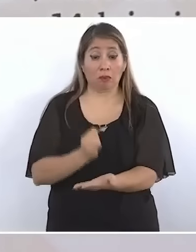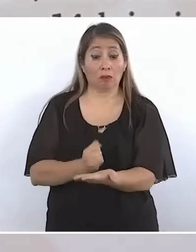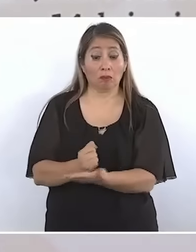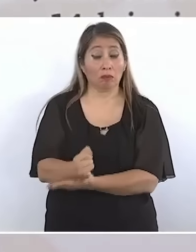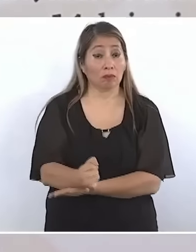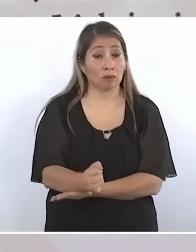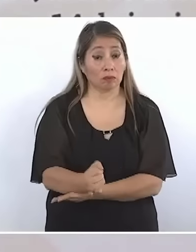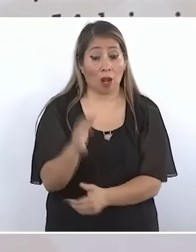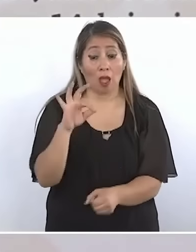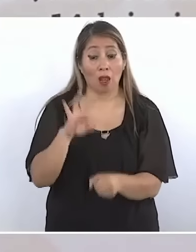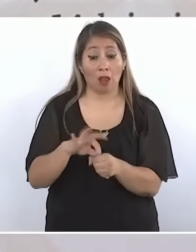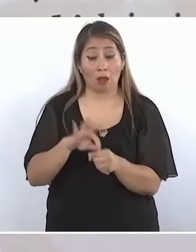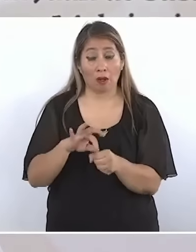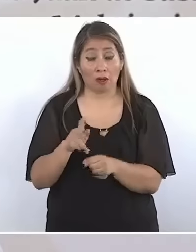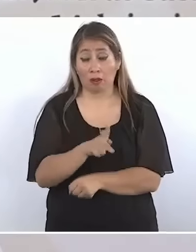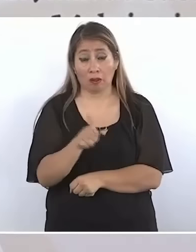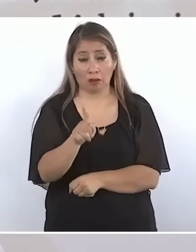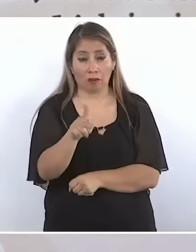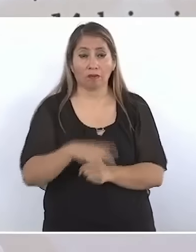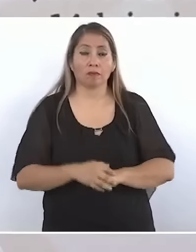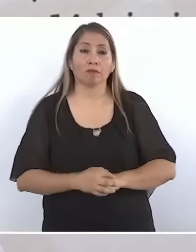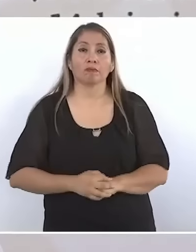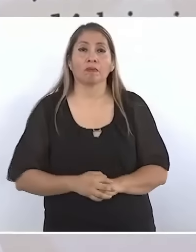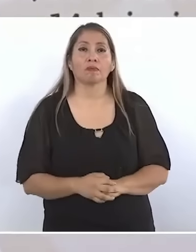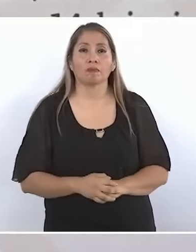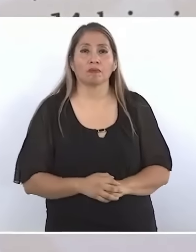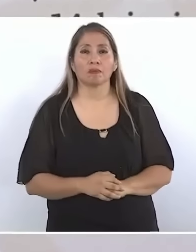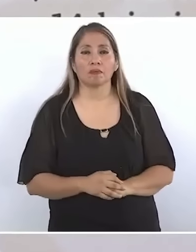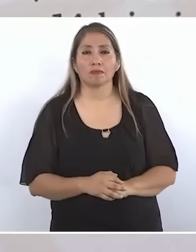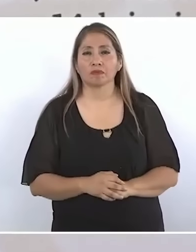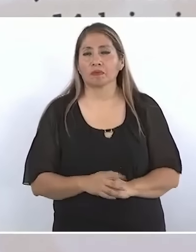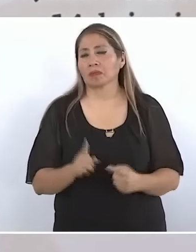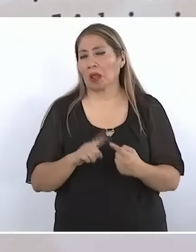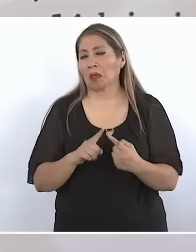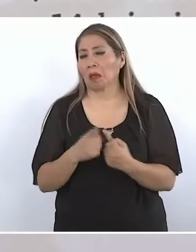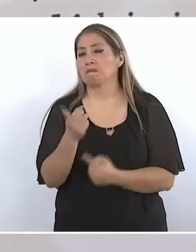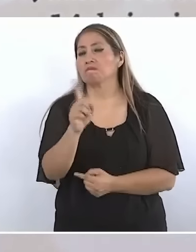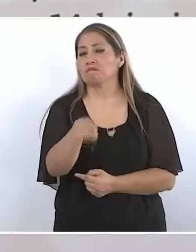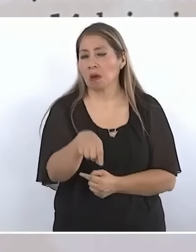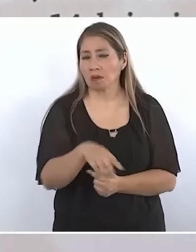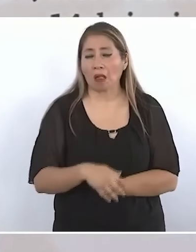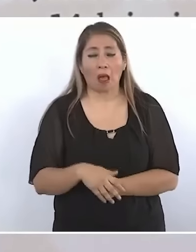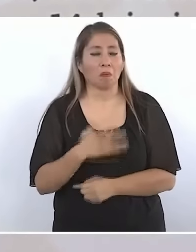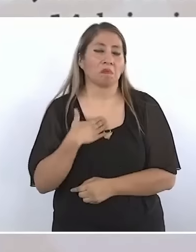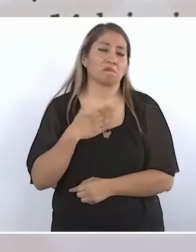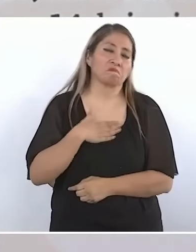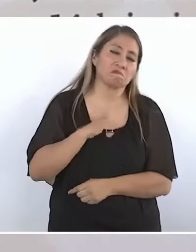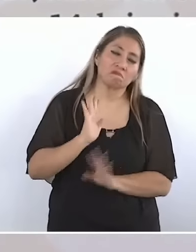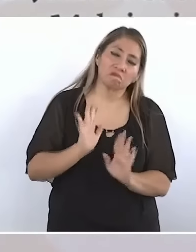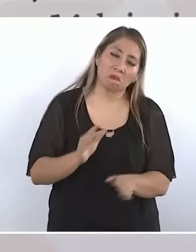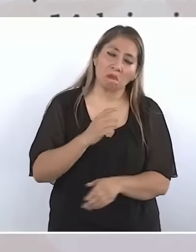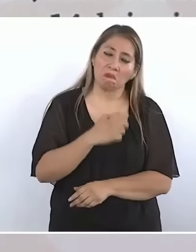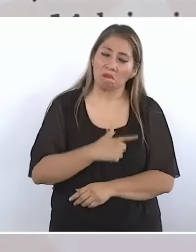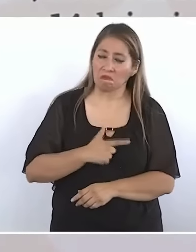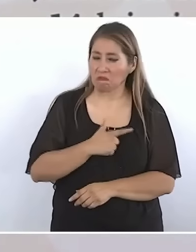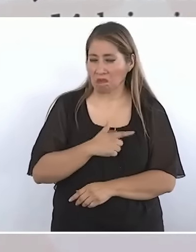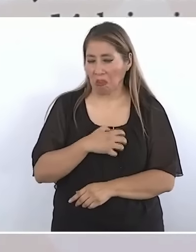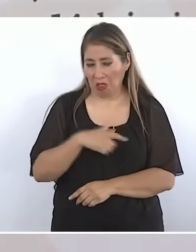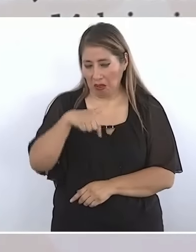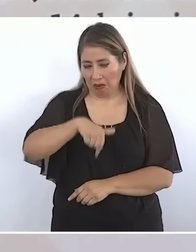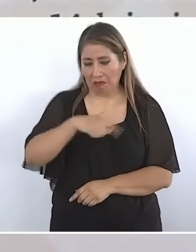democracia es el pueblo, repito, el que manda. Por eso me da mucho gusto que estemos